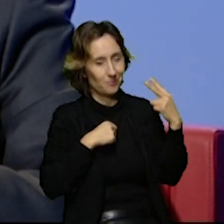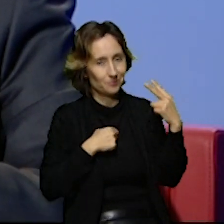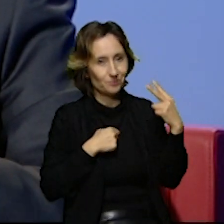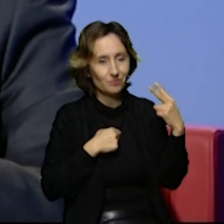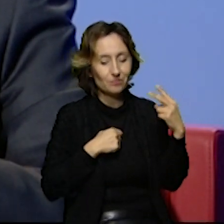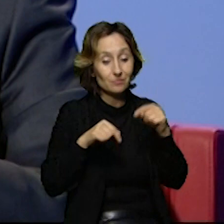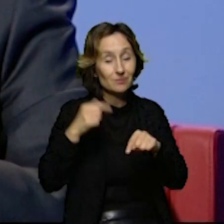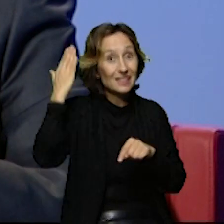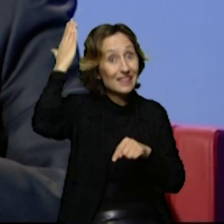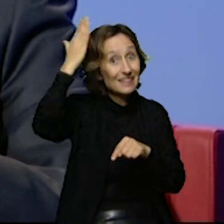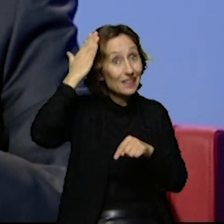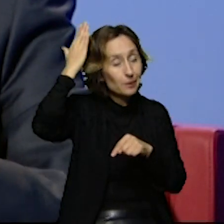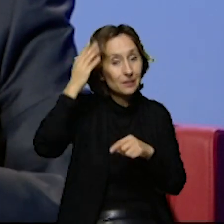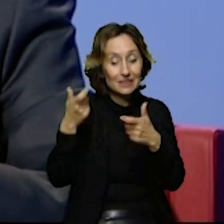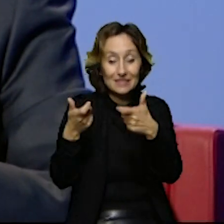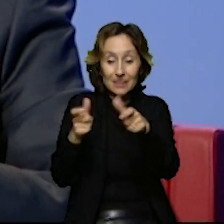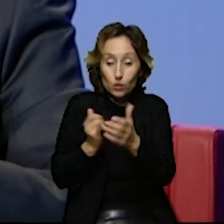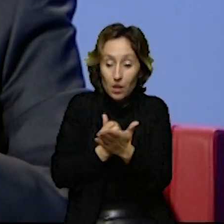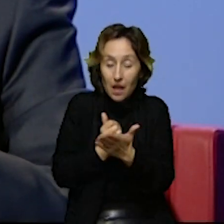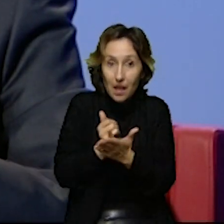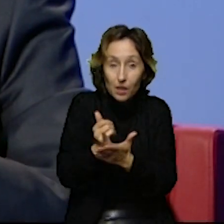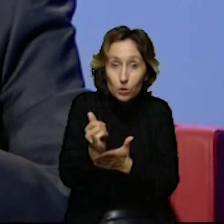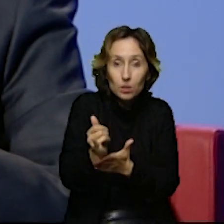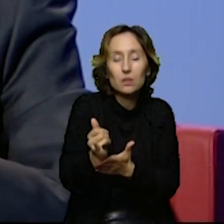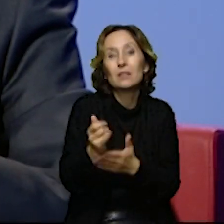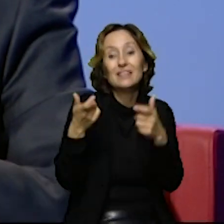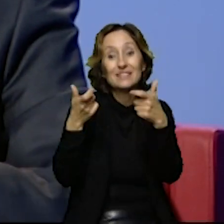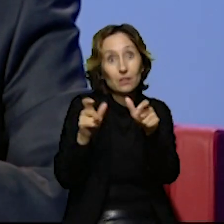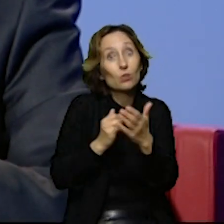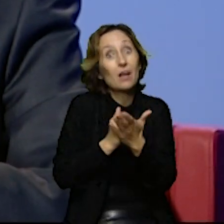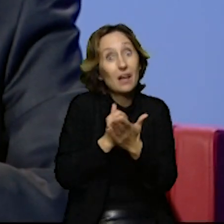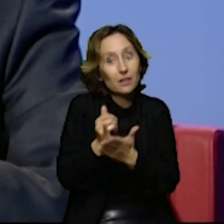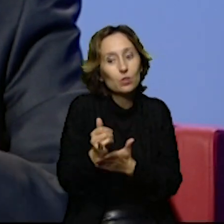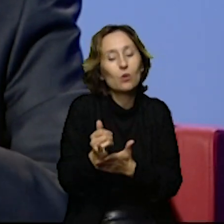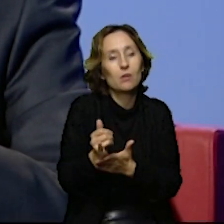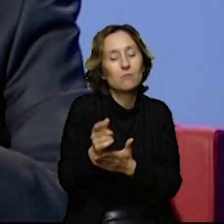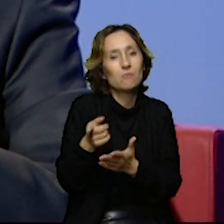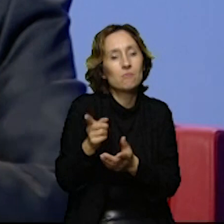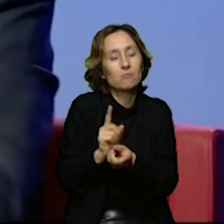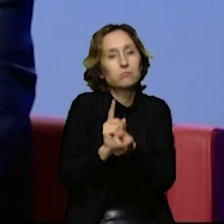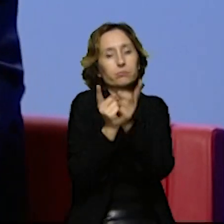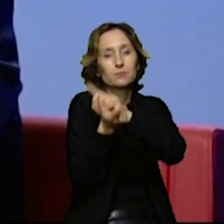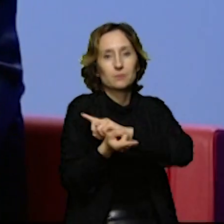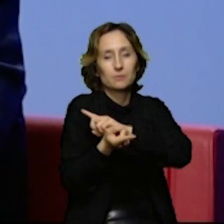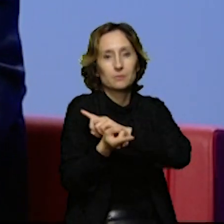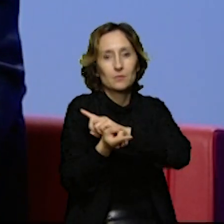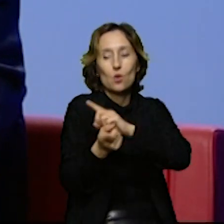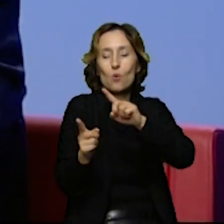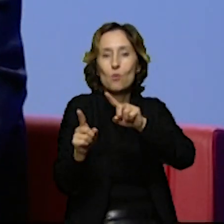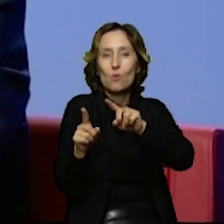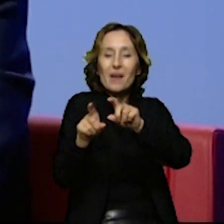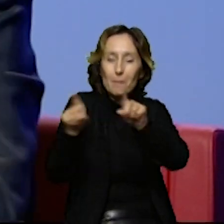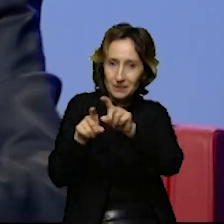convertido su sector agrícola, el sector agrícola lo ha convertido en empresas, y